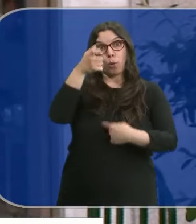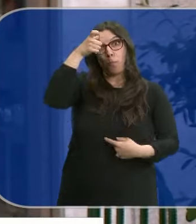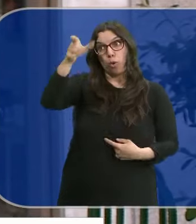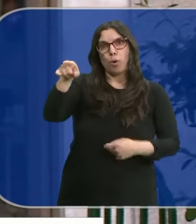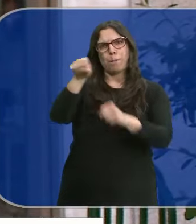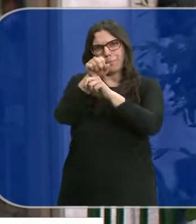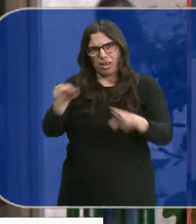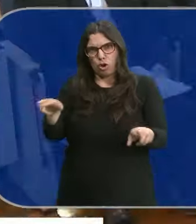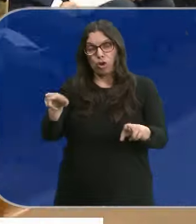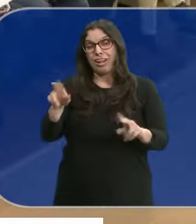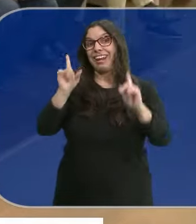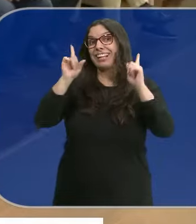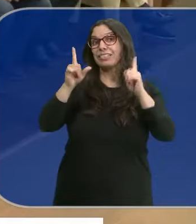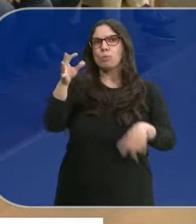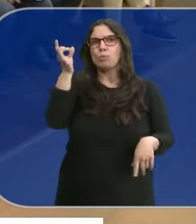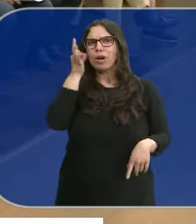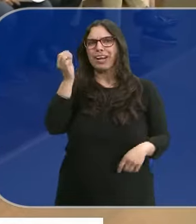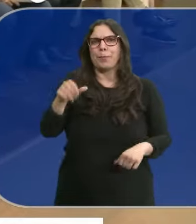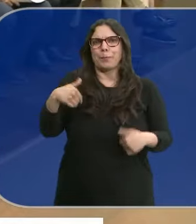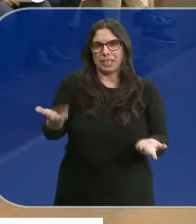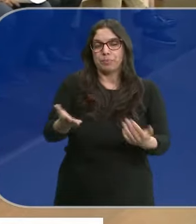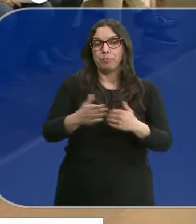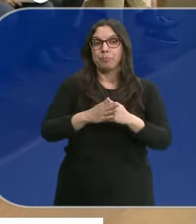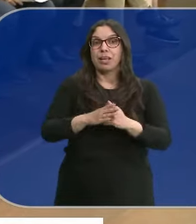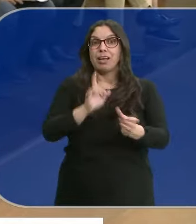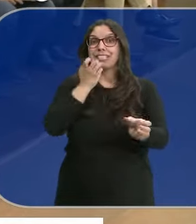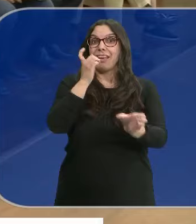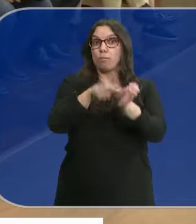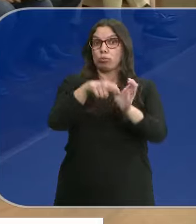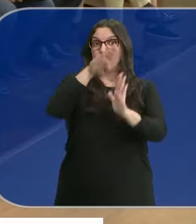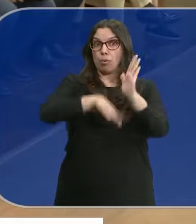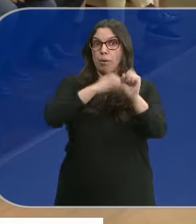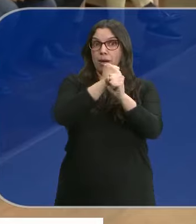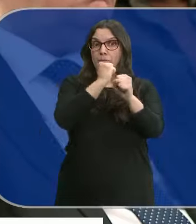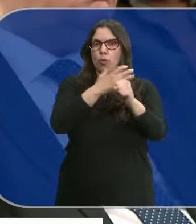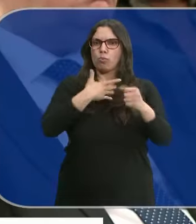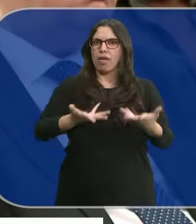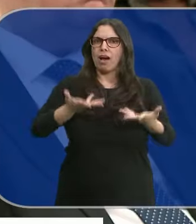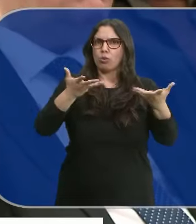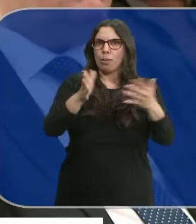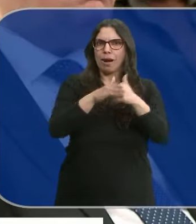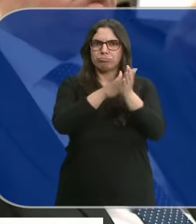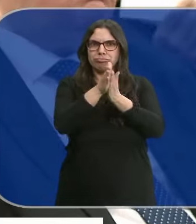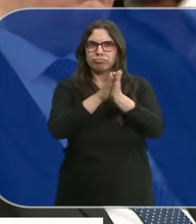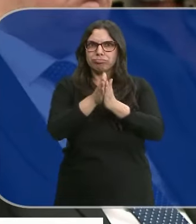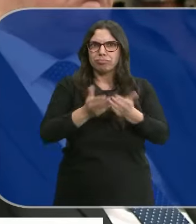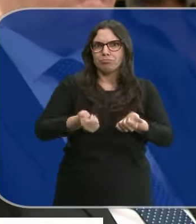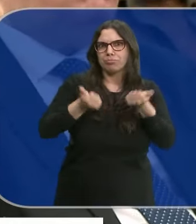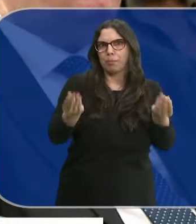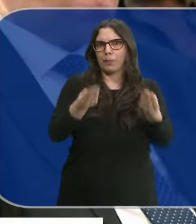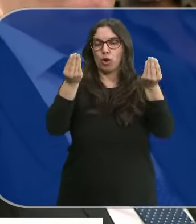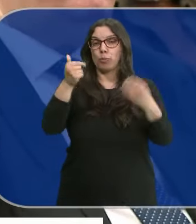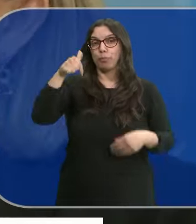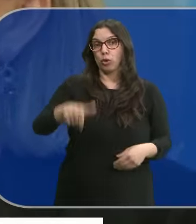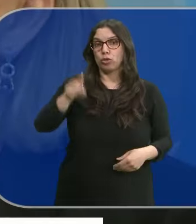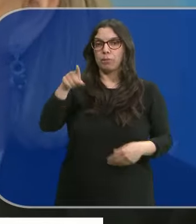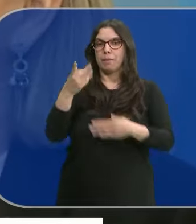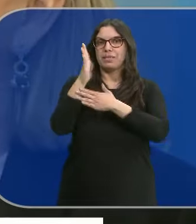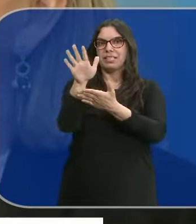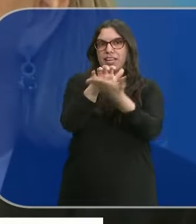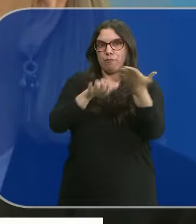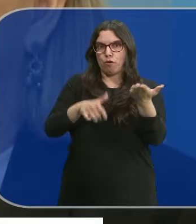rural y en concreto en el caso de las mujeres. Apuntarse a programas de empleo puede ayudar a mejorar esa motivación. Además, hoy se ha presentado